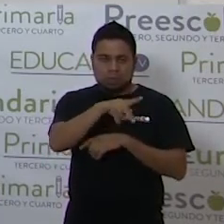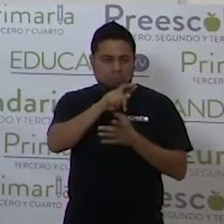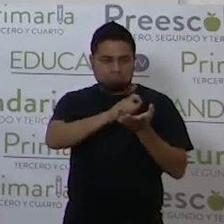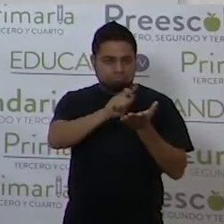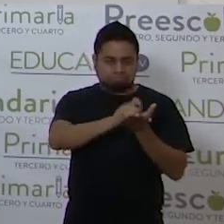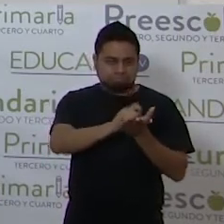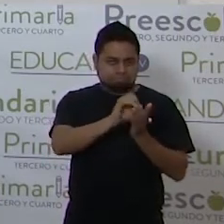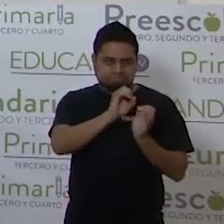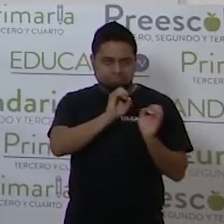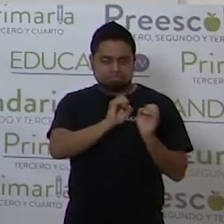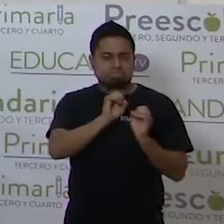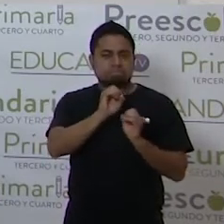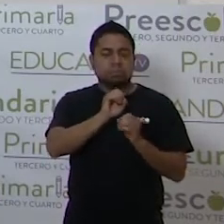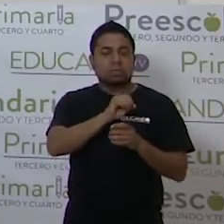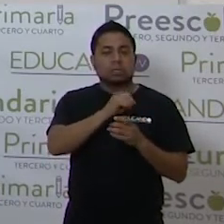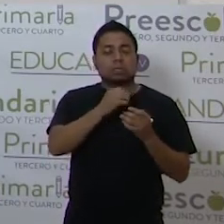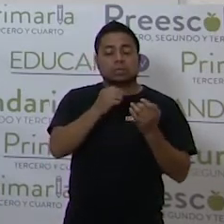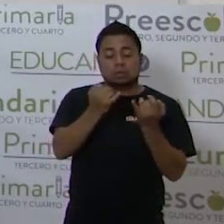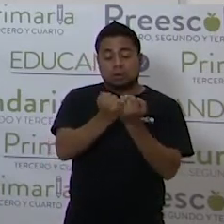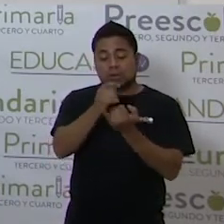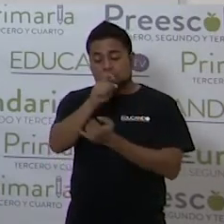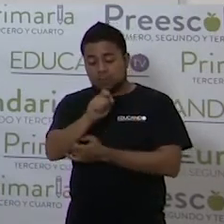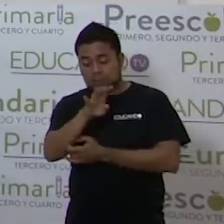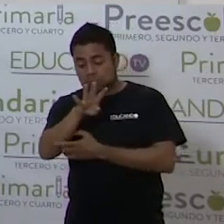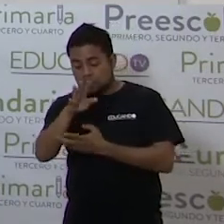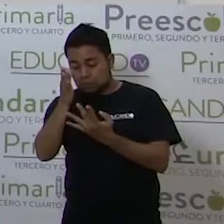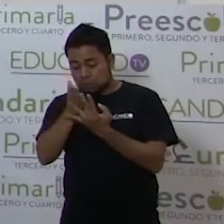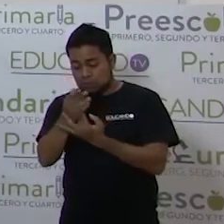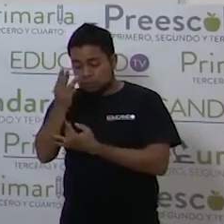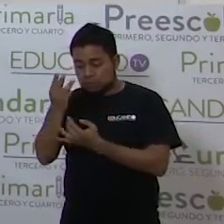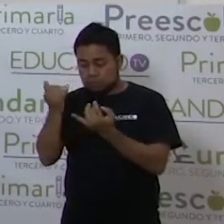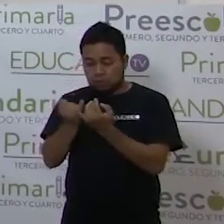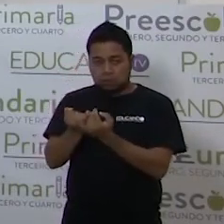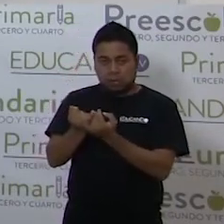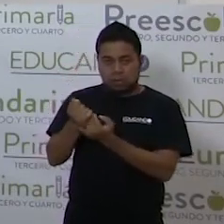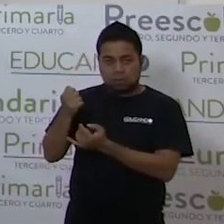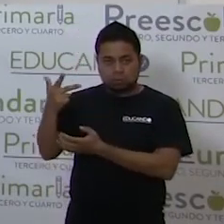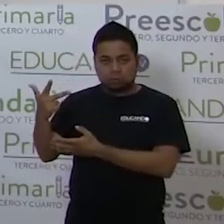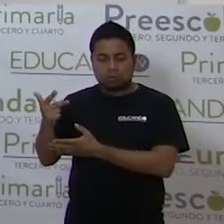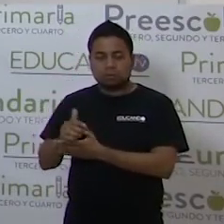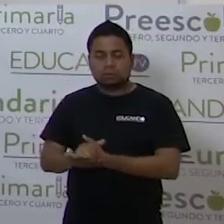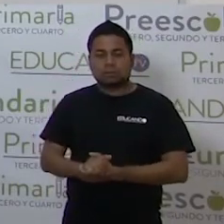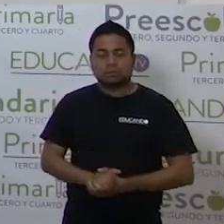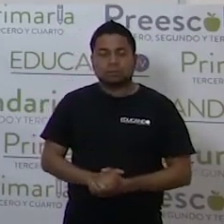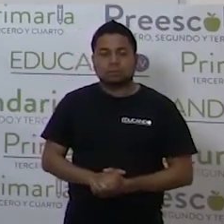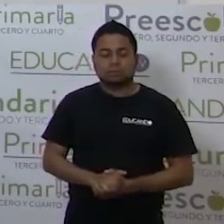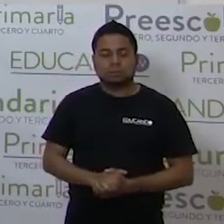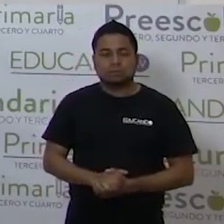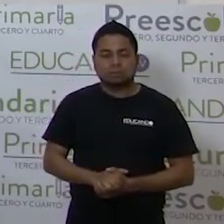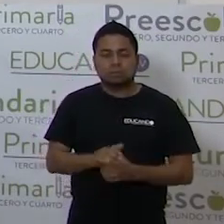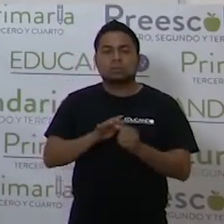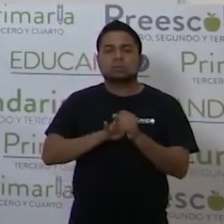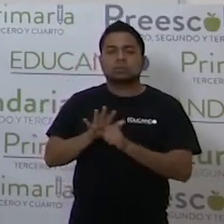igual a 24 entre 3 8 con qué signo en